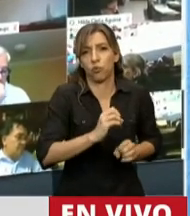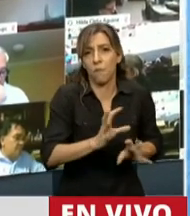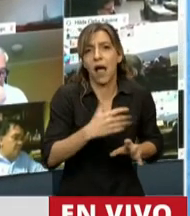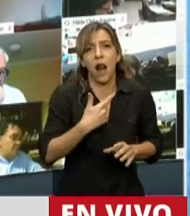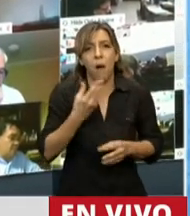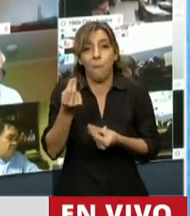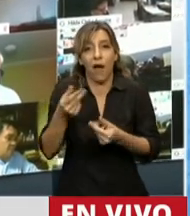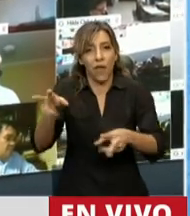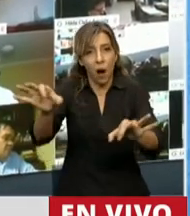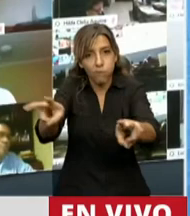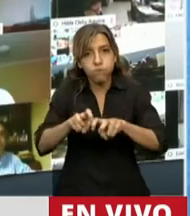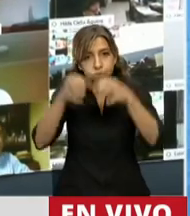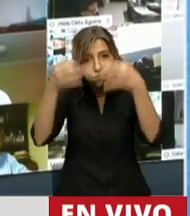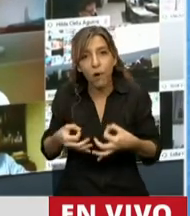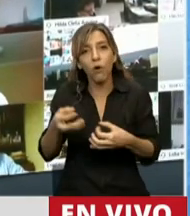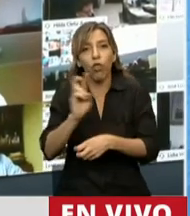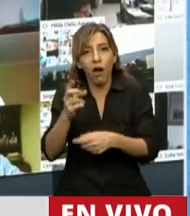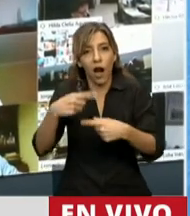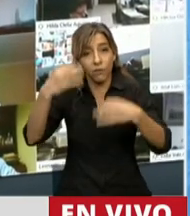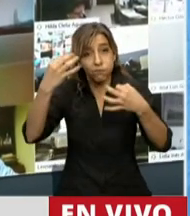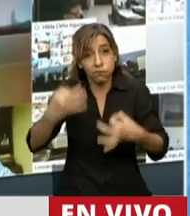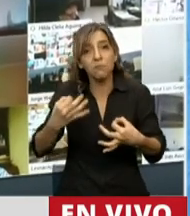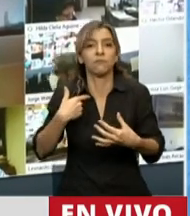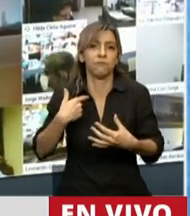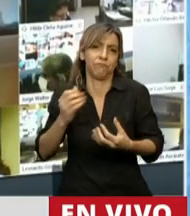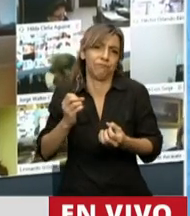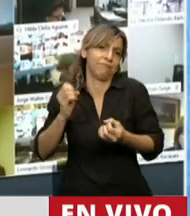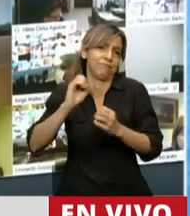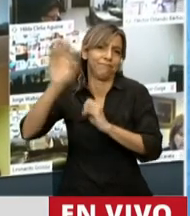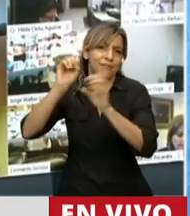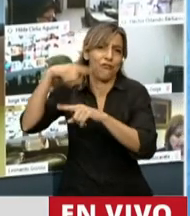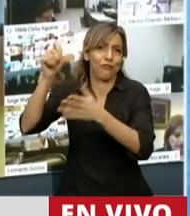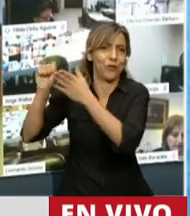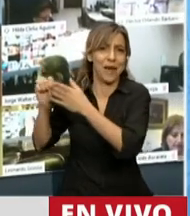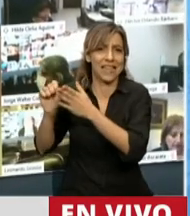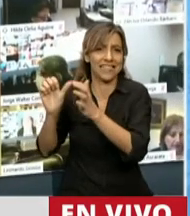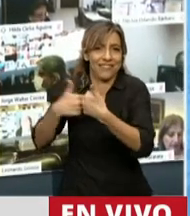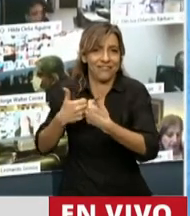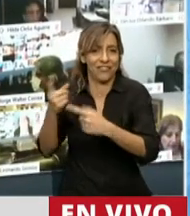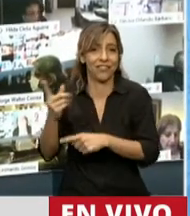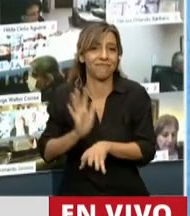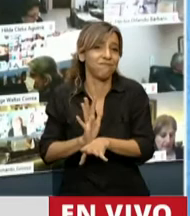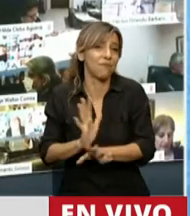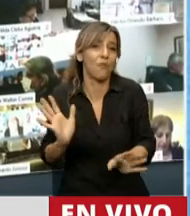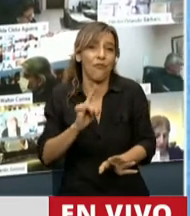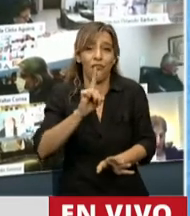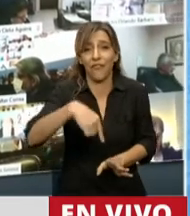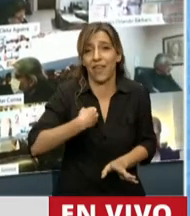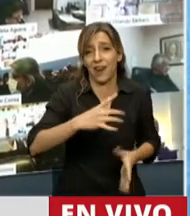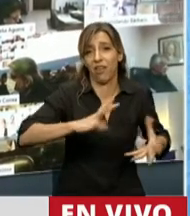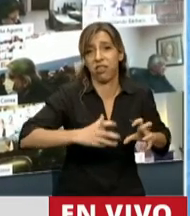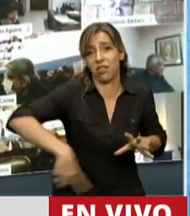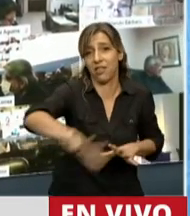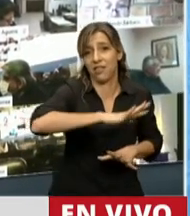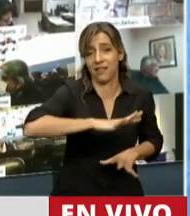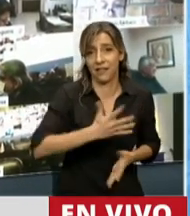de divisas. Cualquier similitud con la realidad reciente de la Argentina, lamentablemente, no es una mera casualidad.